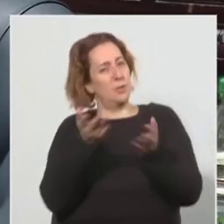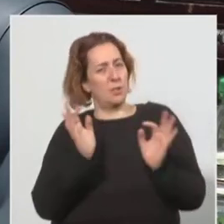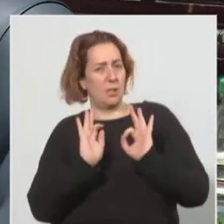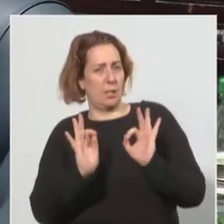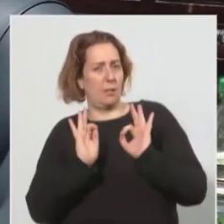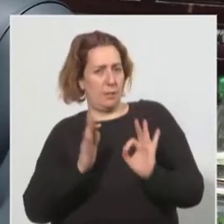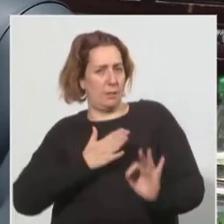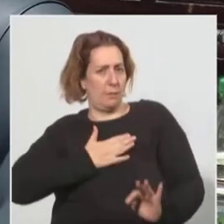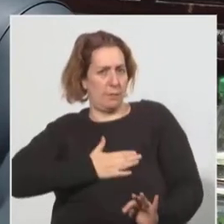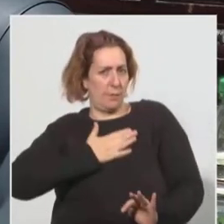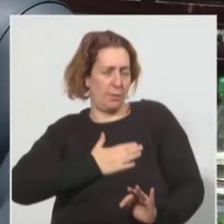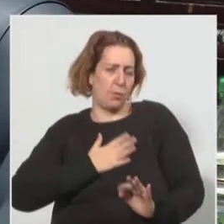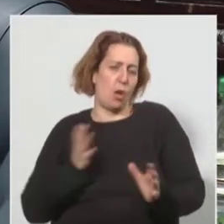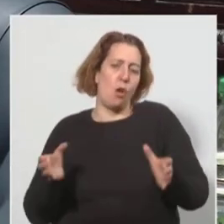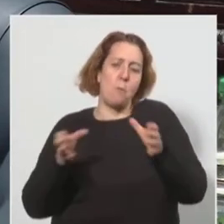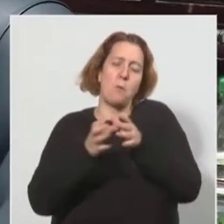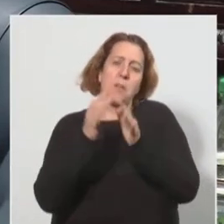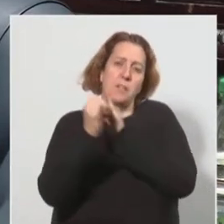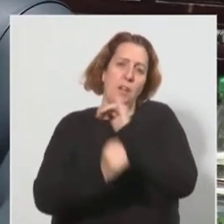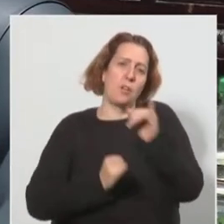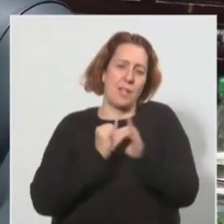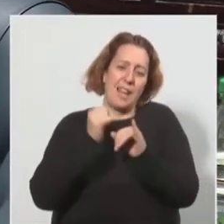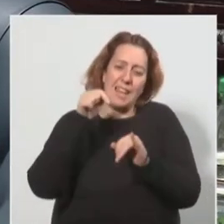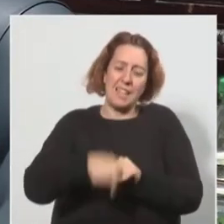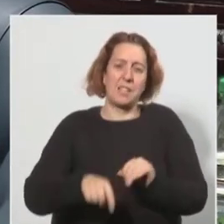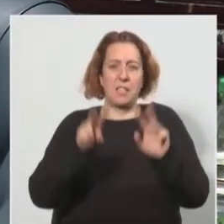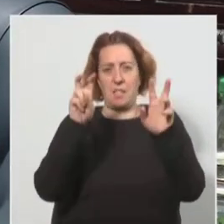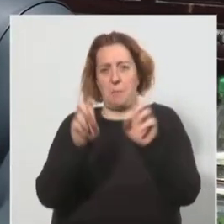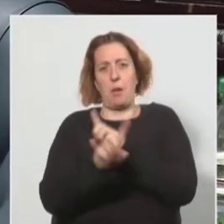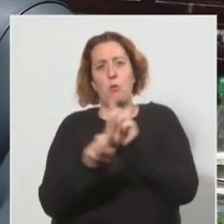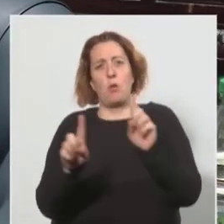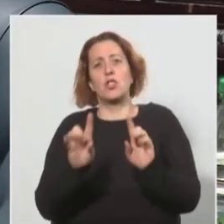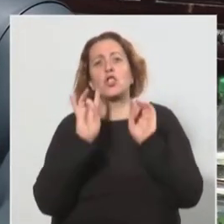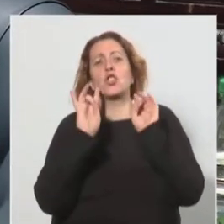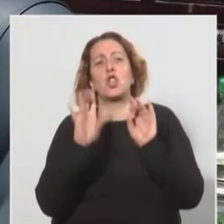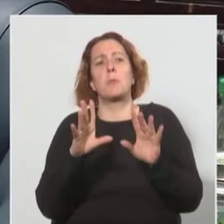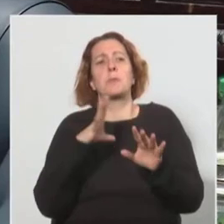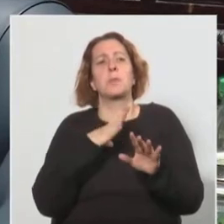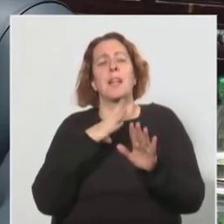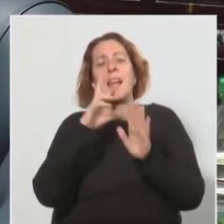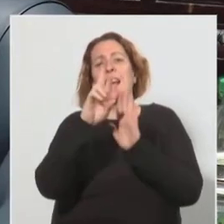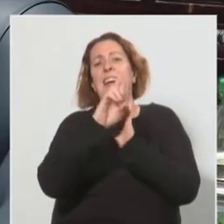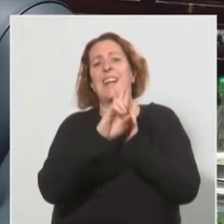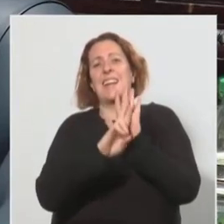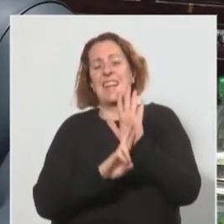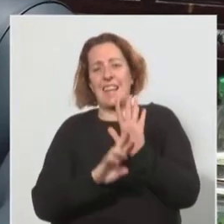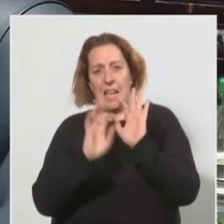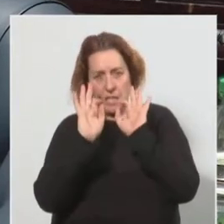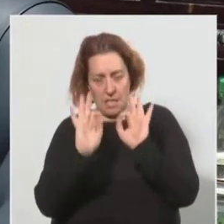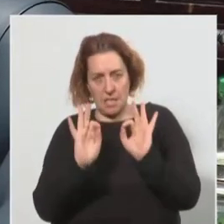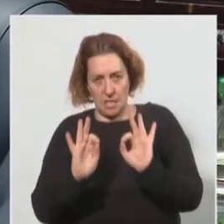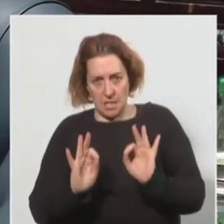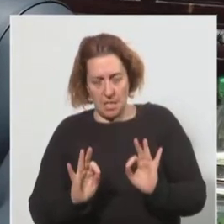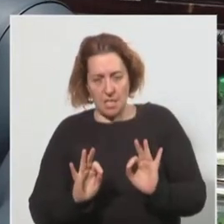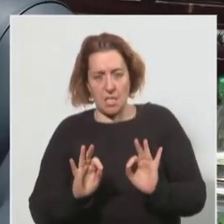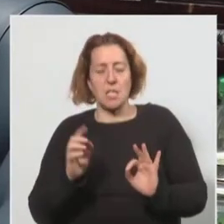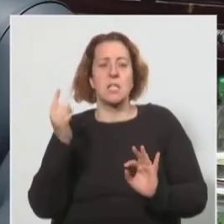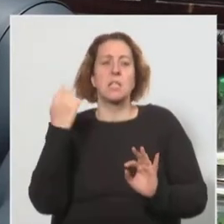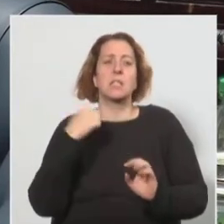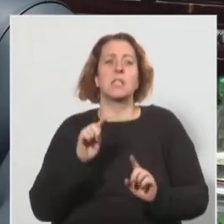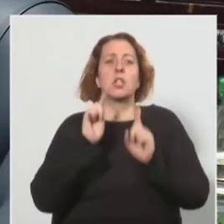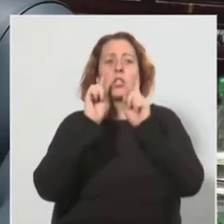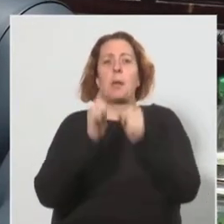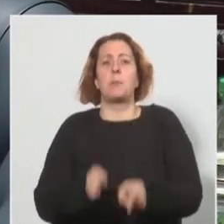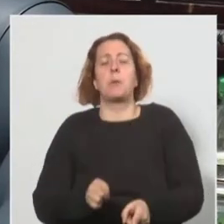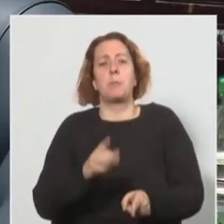internacional en esta materia no pasa exclusivamente por tener un marco de reglas de juego apropiado, sino